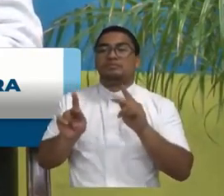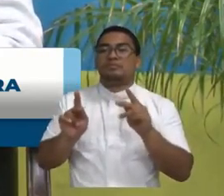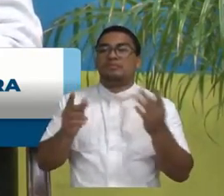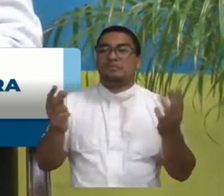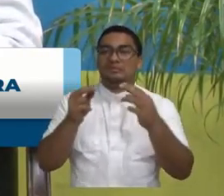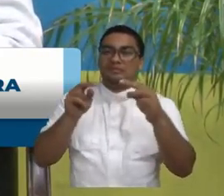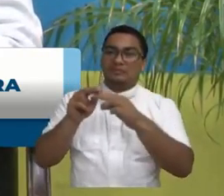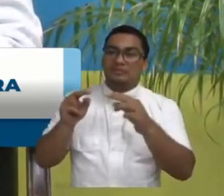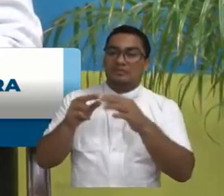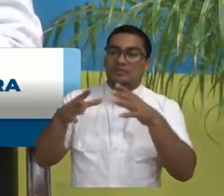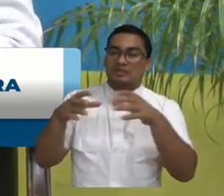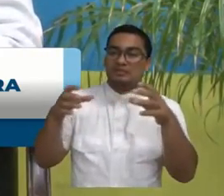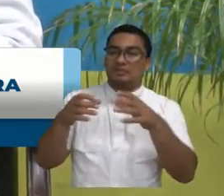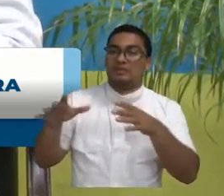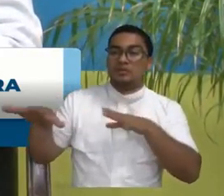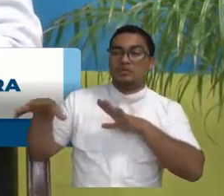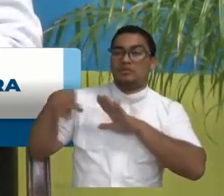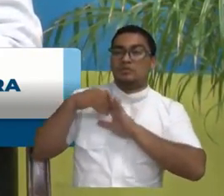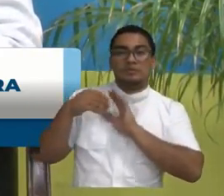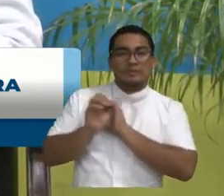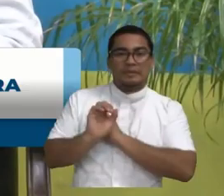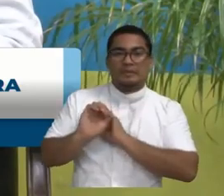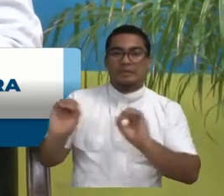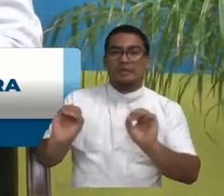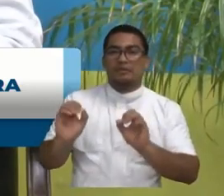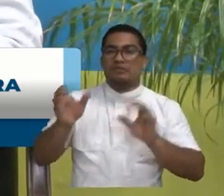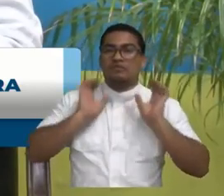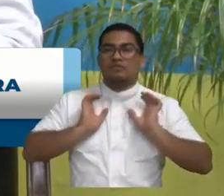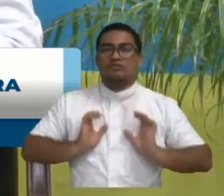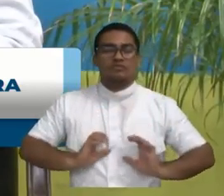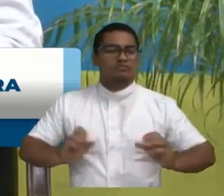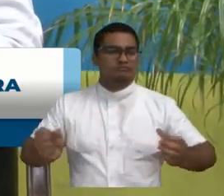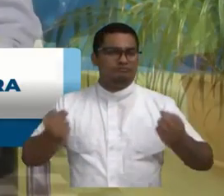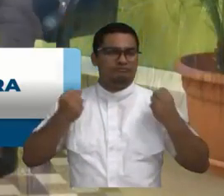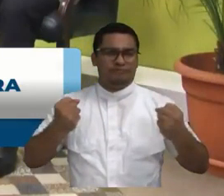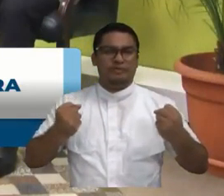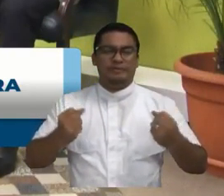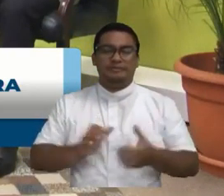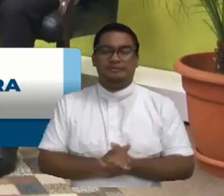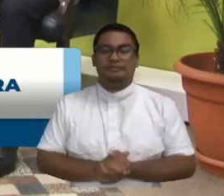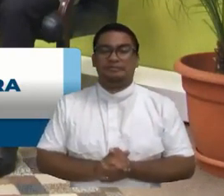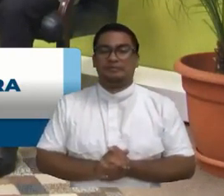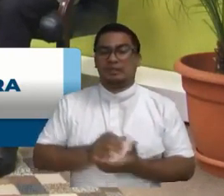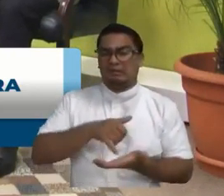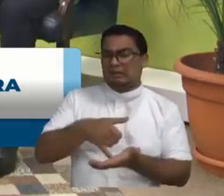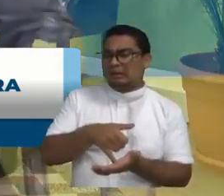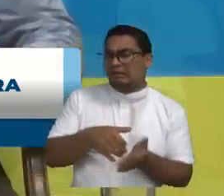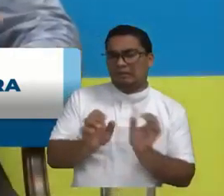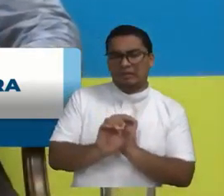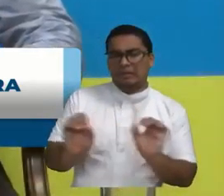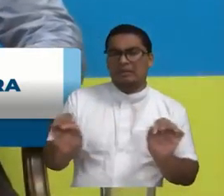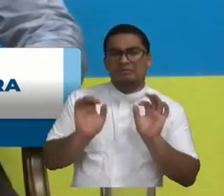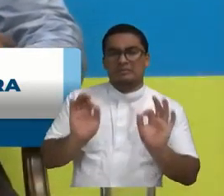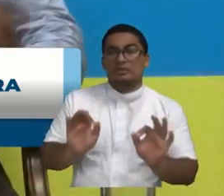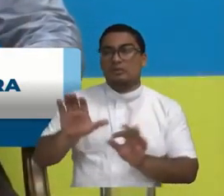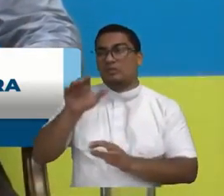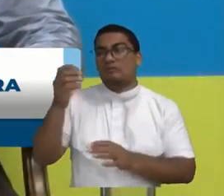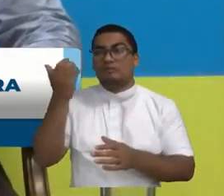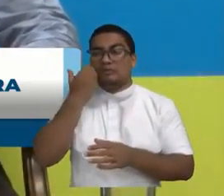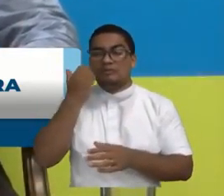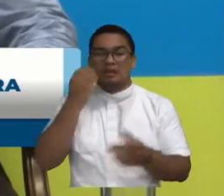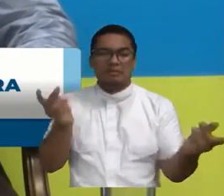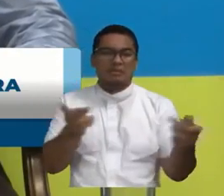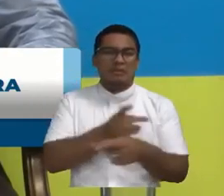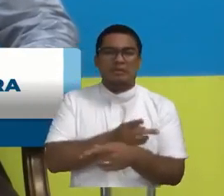bacteria, pero esta no logra desarrollarse porque la persona está fuerte, no está débil, no tiene otra enfermedad